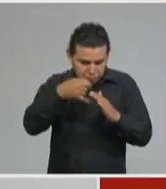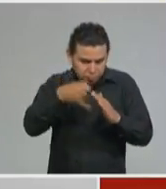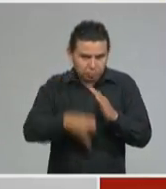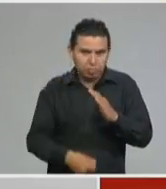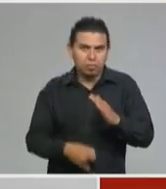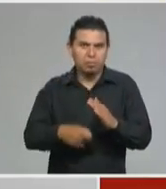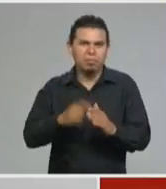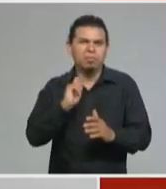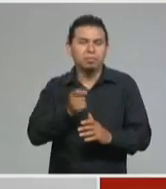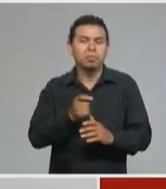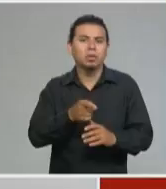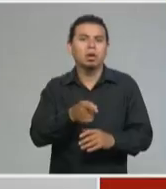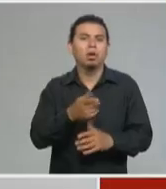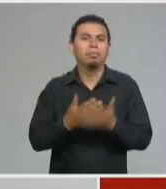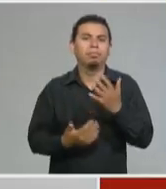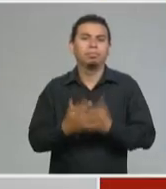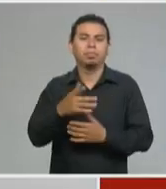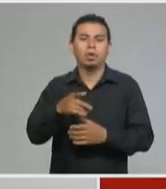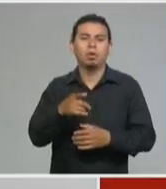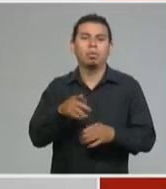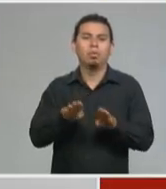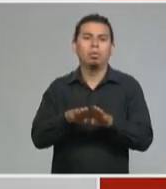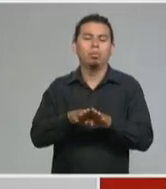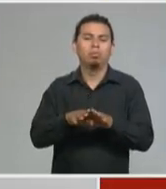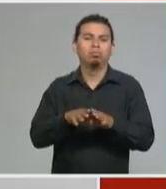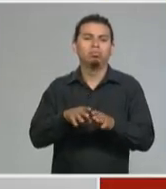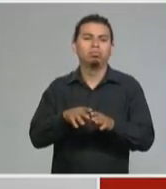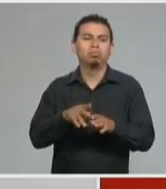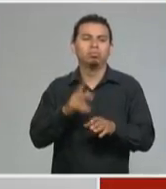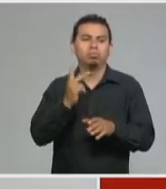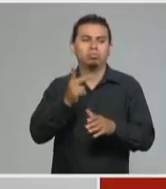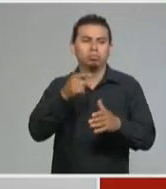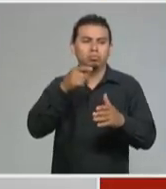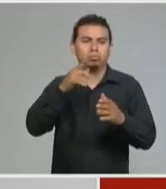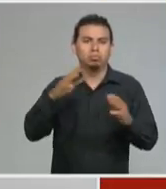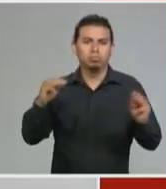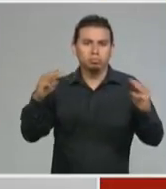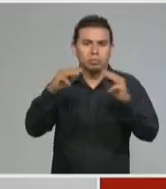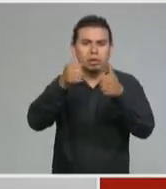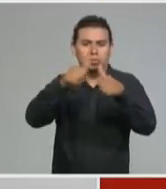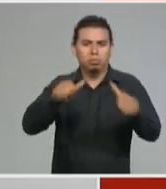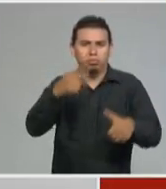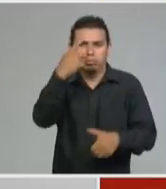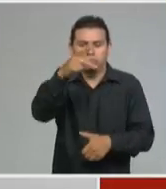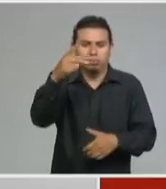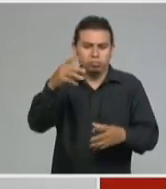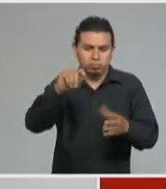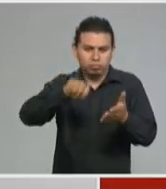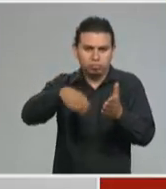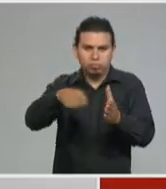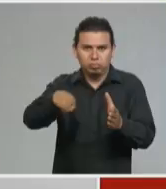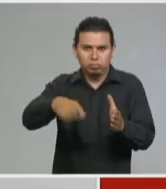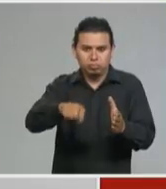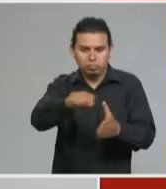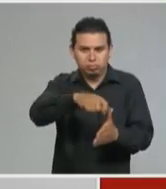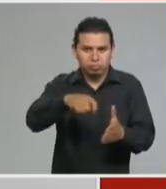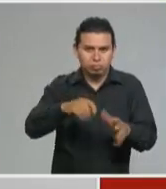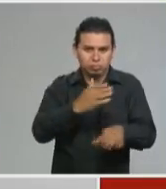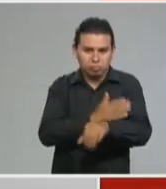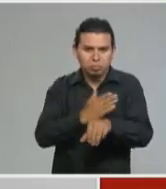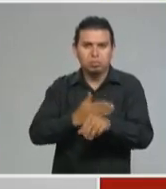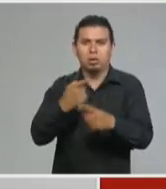que hicieron palidecer en la Exposición Universal de Nueva York las maravillas del arte de los aurífices antiguos y